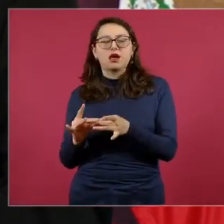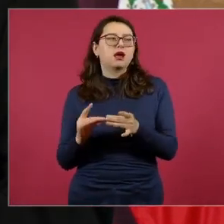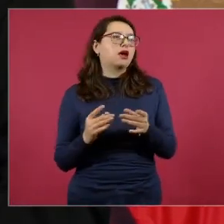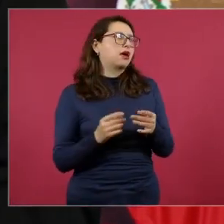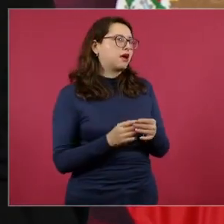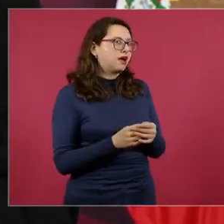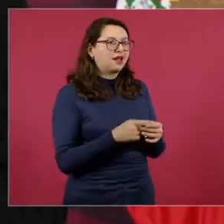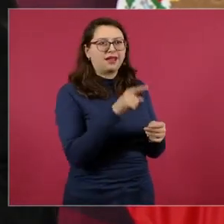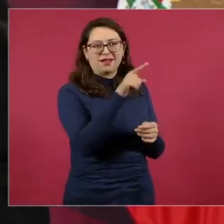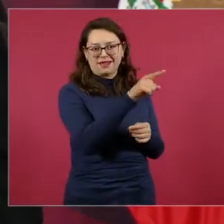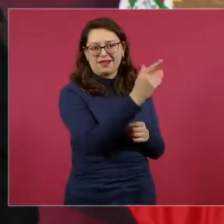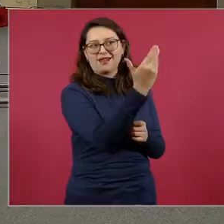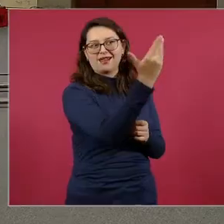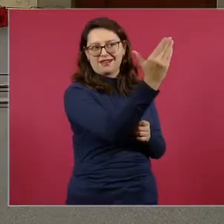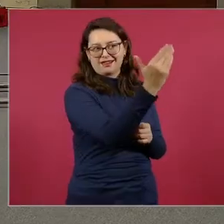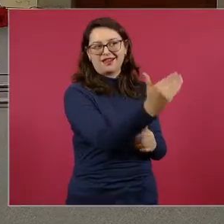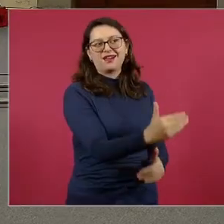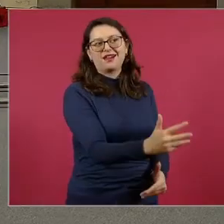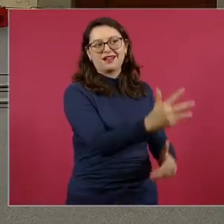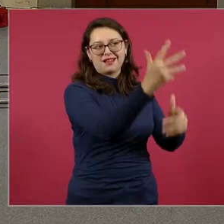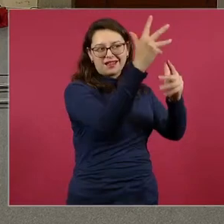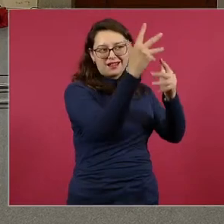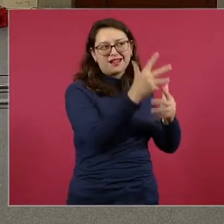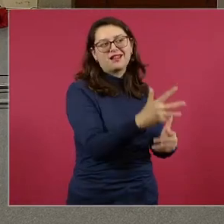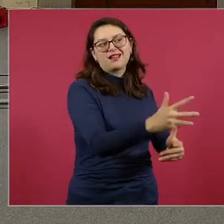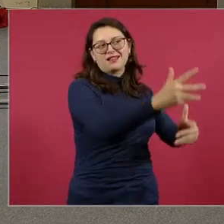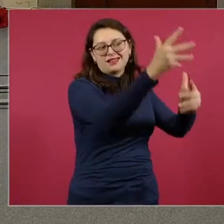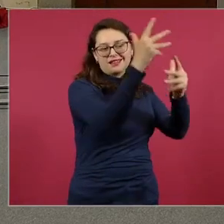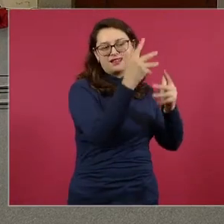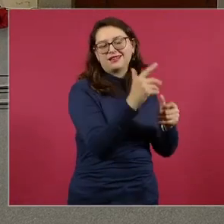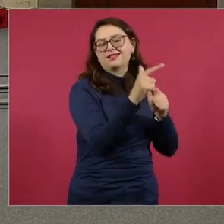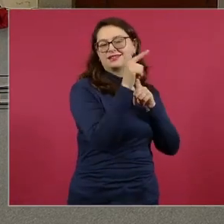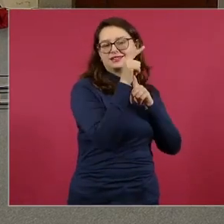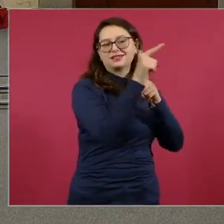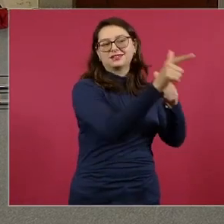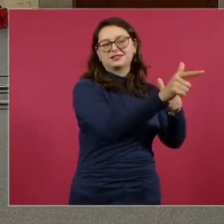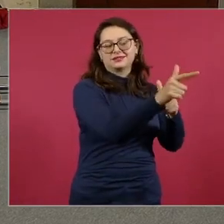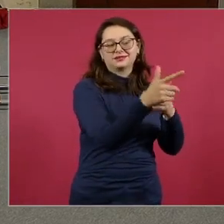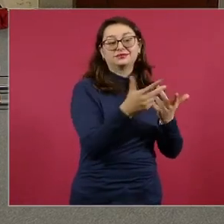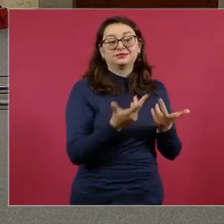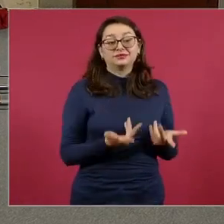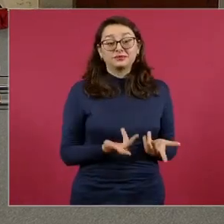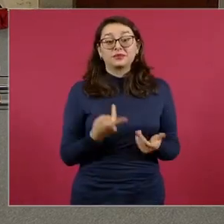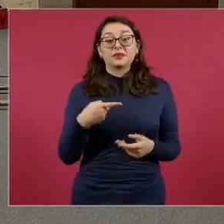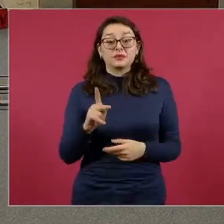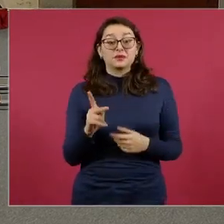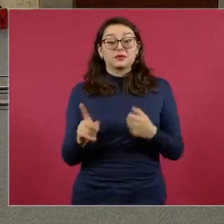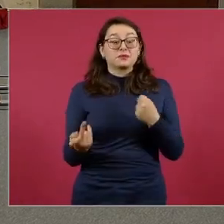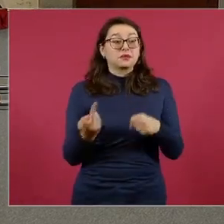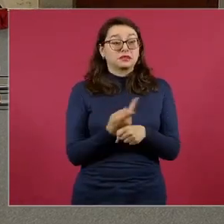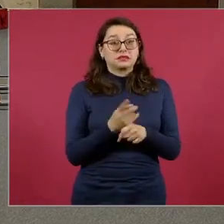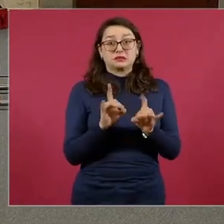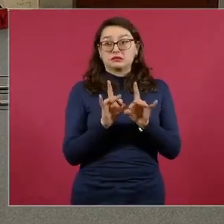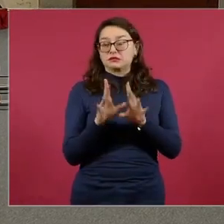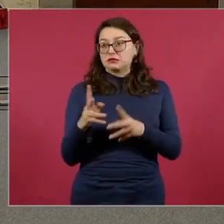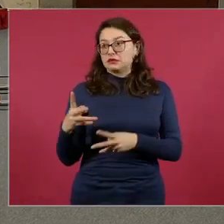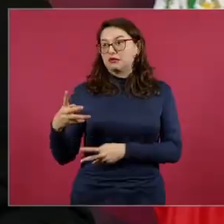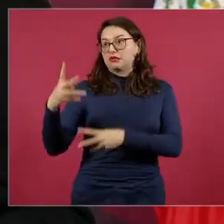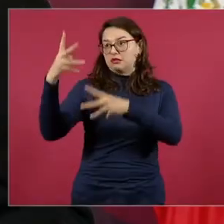volteo a ver acá y luego volteo a ver acá, pero sigo leyendo. El problema es cuando se detiene el